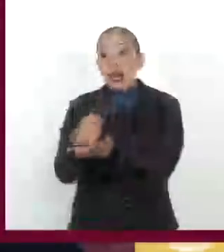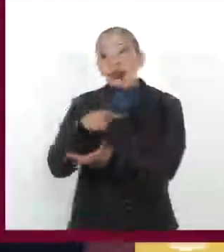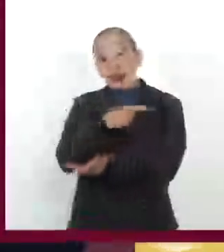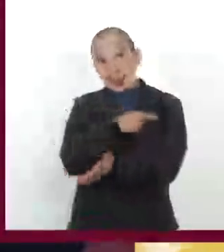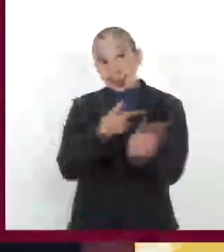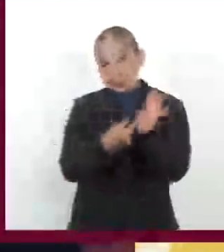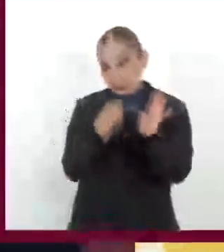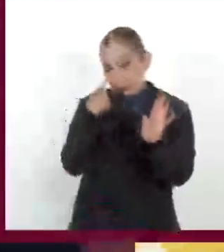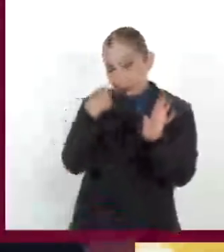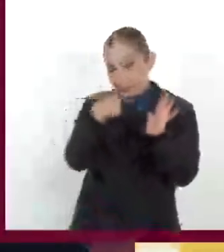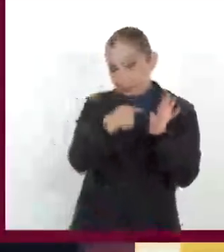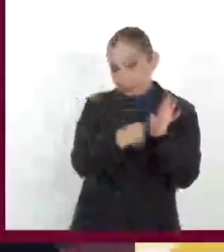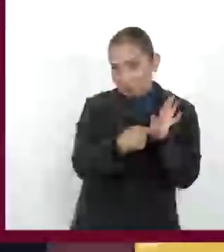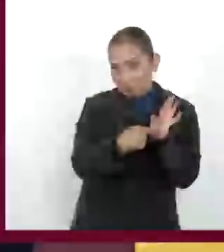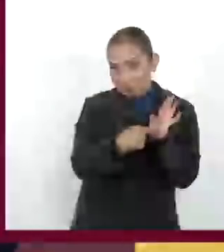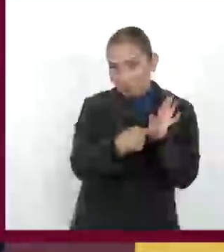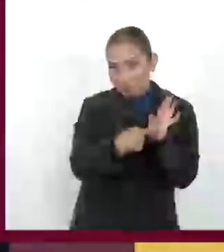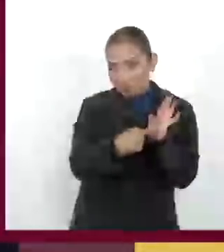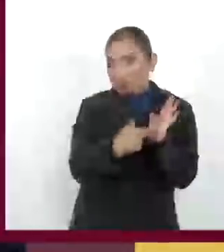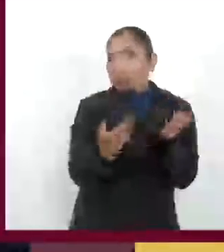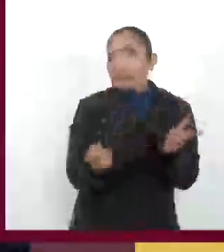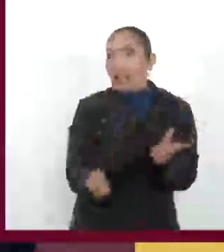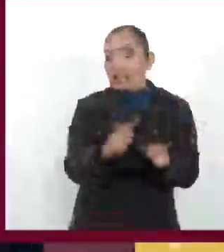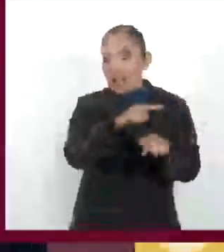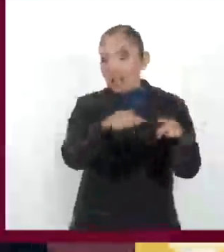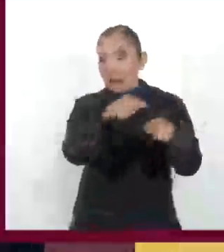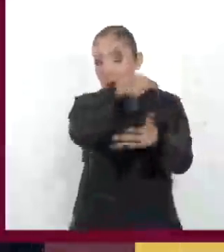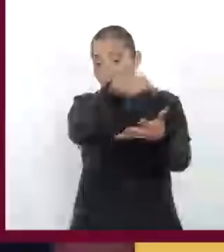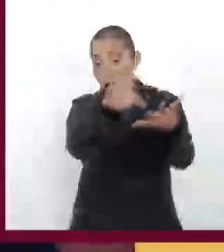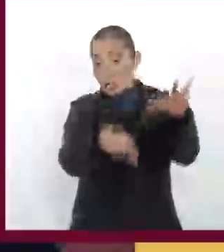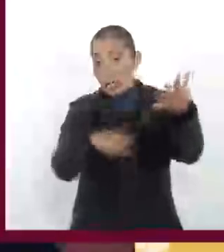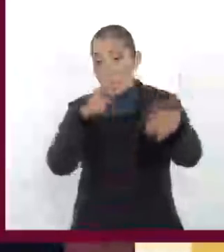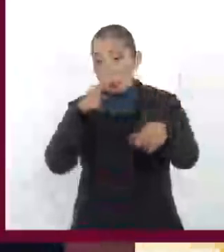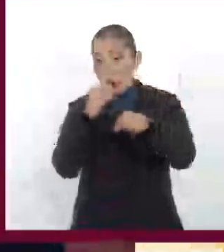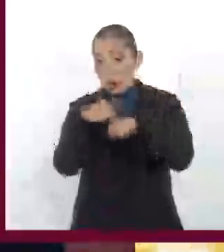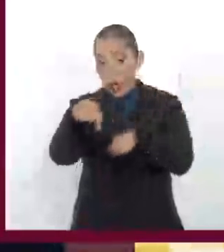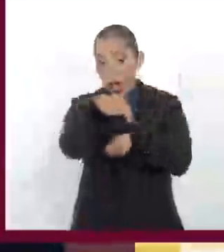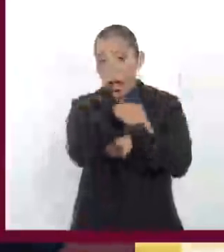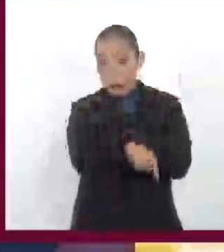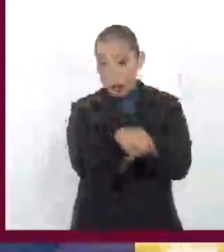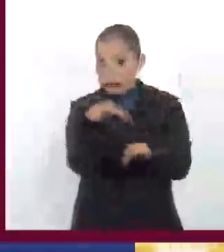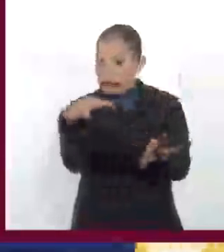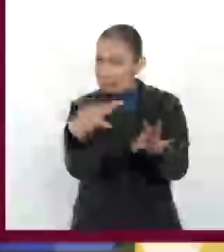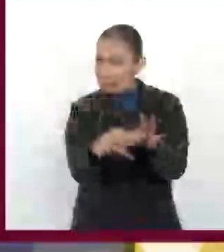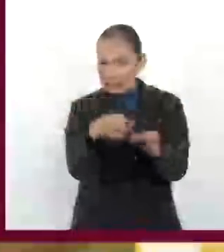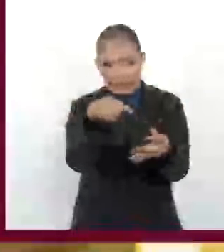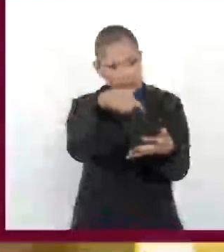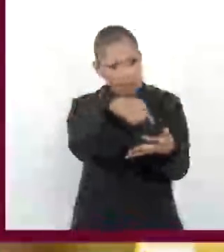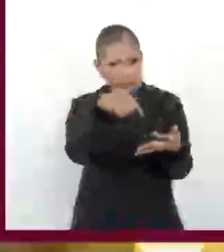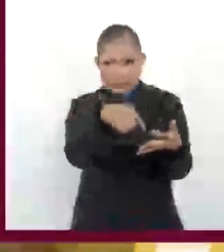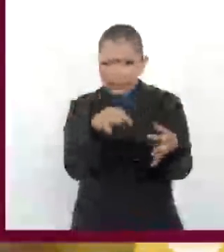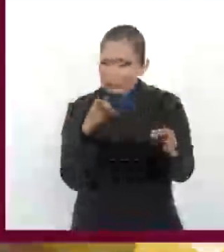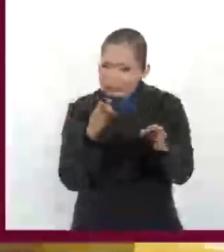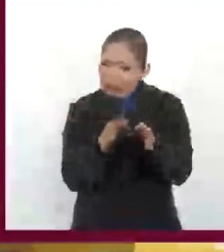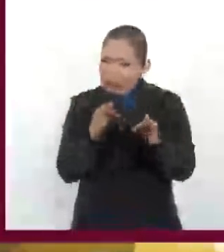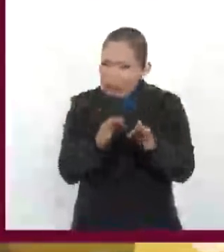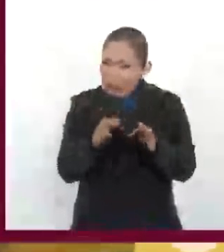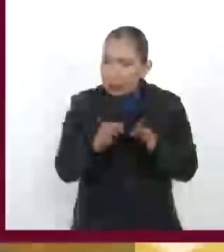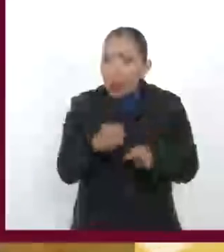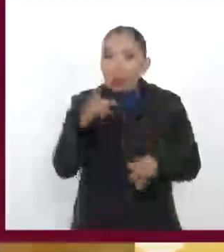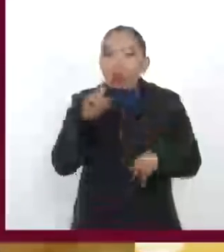cumplir las leyes. Esto incluye una serie de responsabilidades concretas o